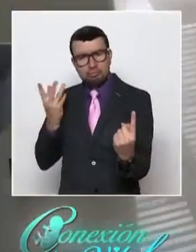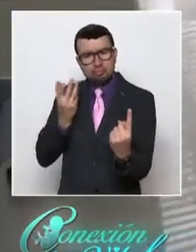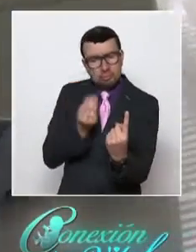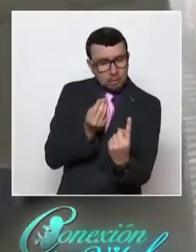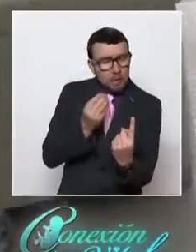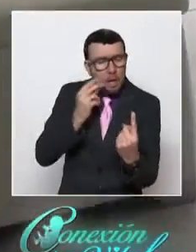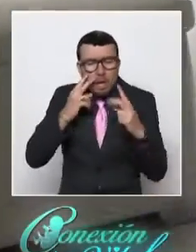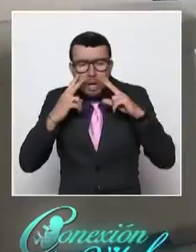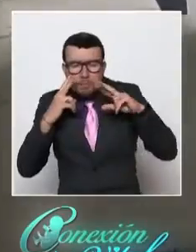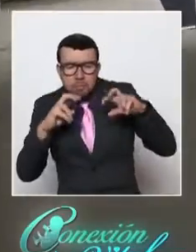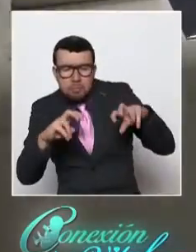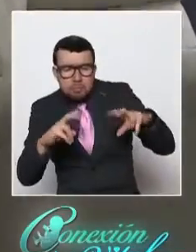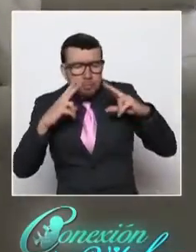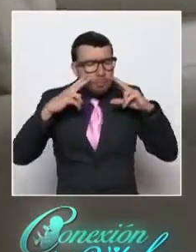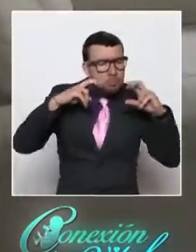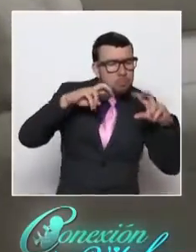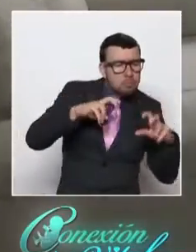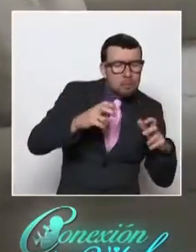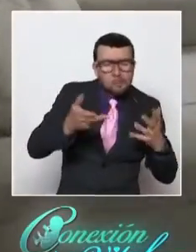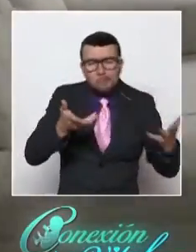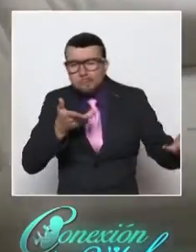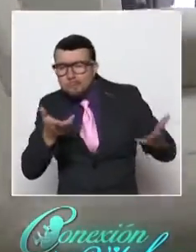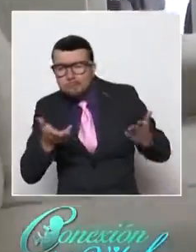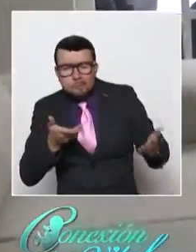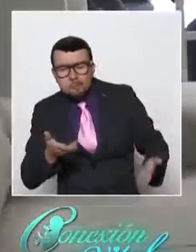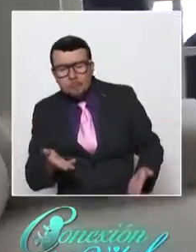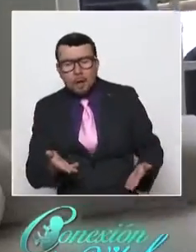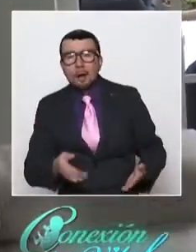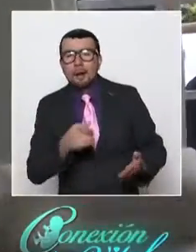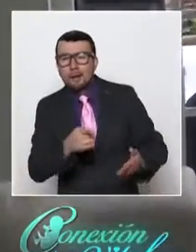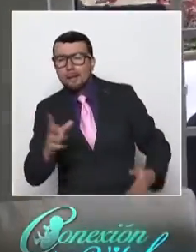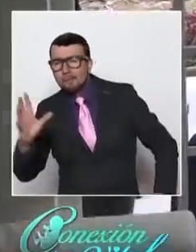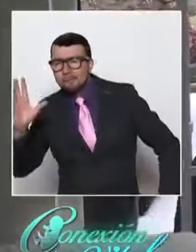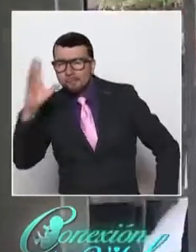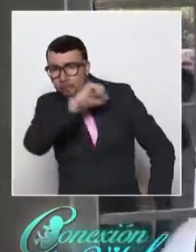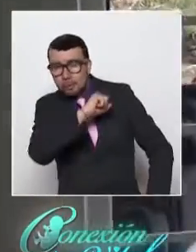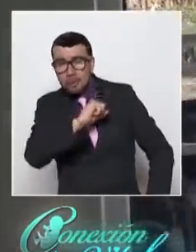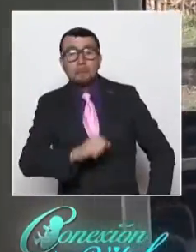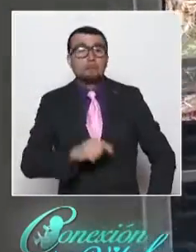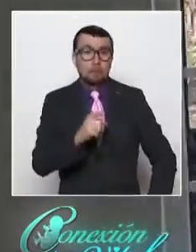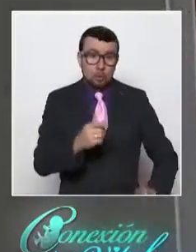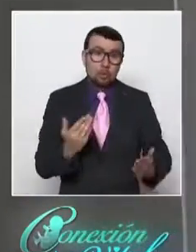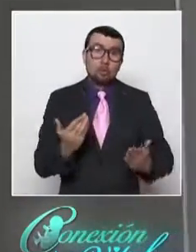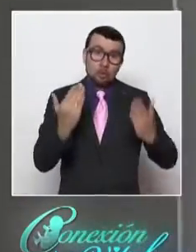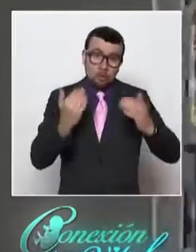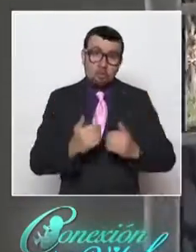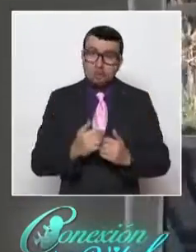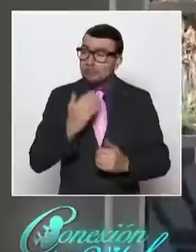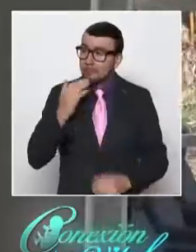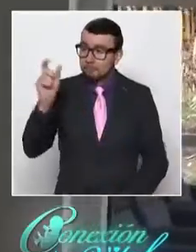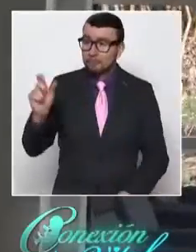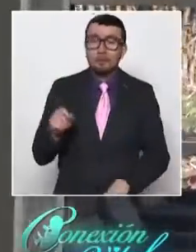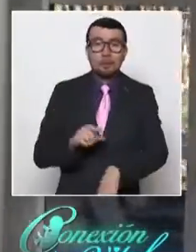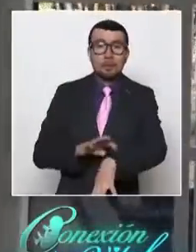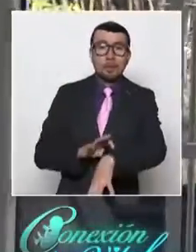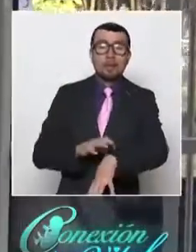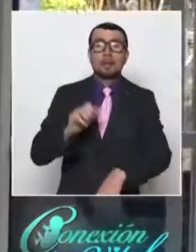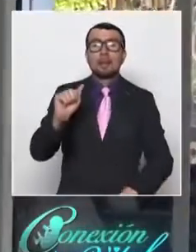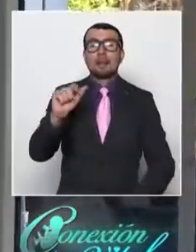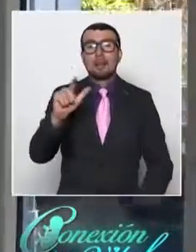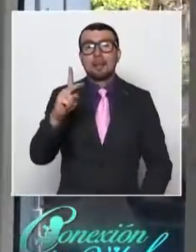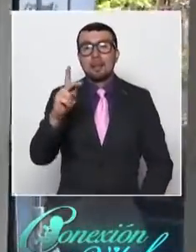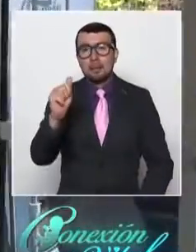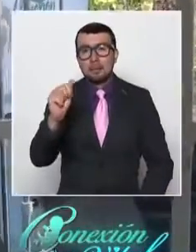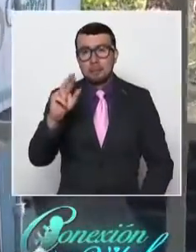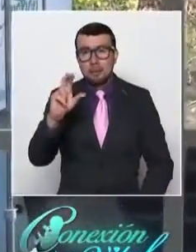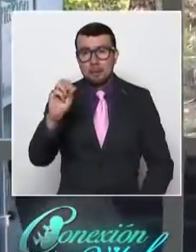persona tenga un concepto médico interdisciplinario. Vemos a el doctor Álvaro Augusto